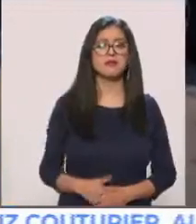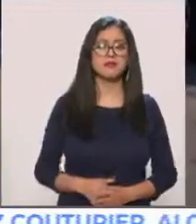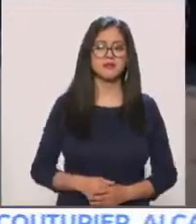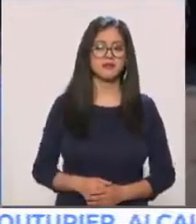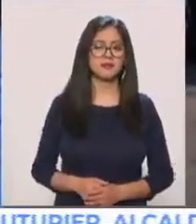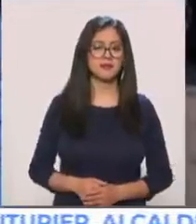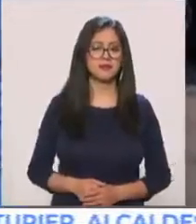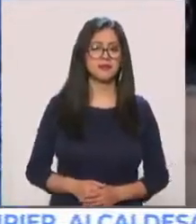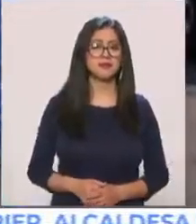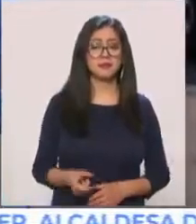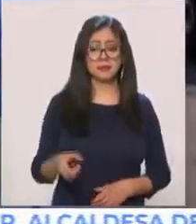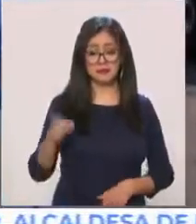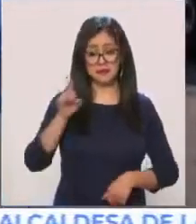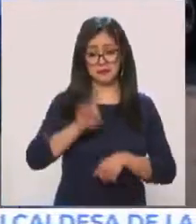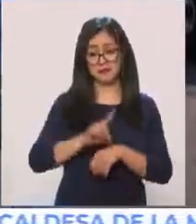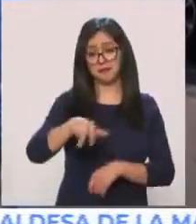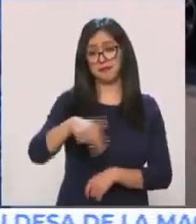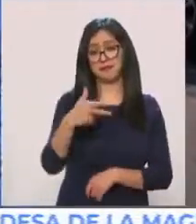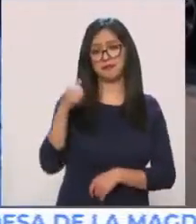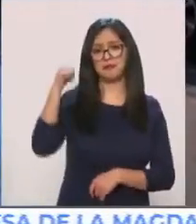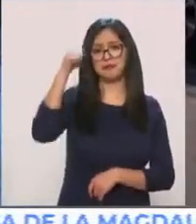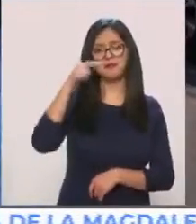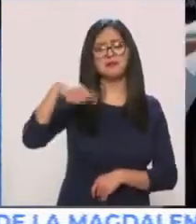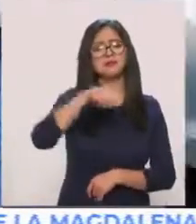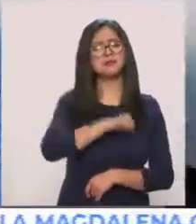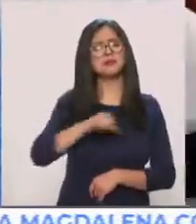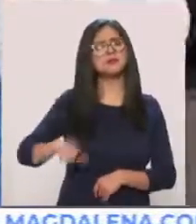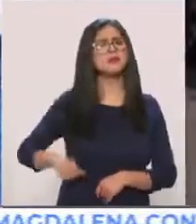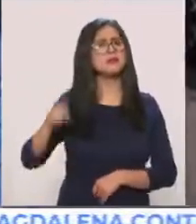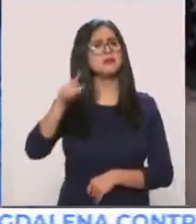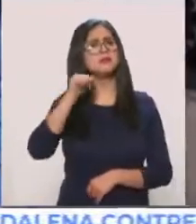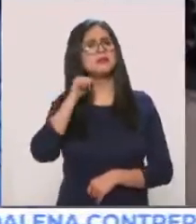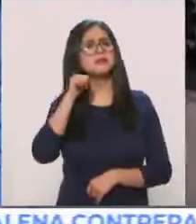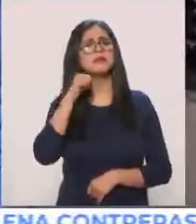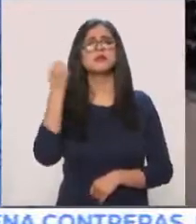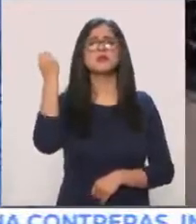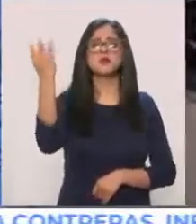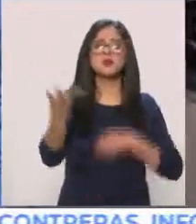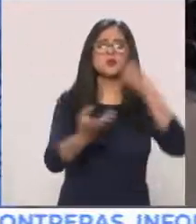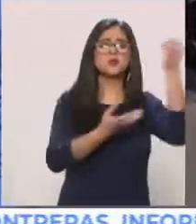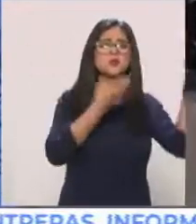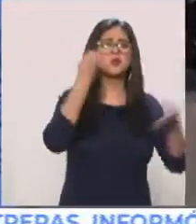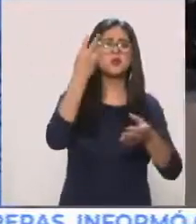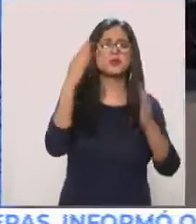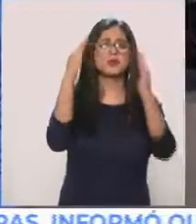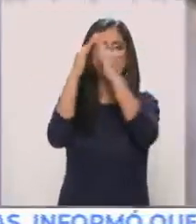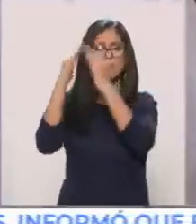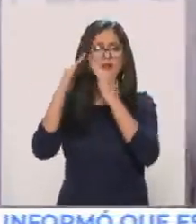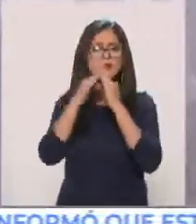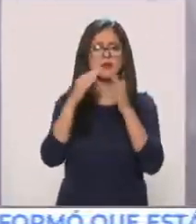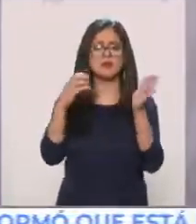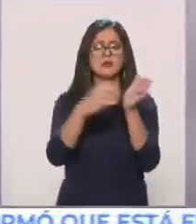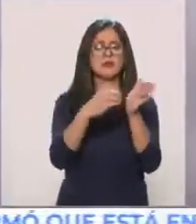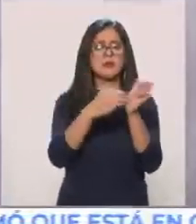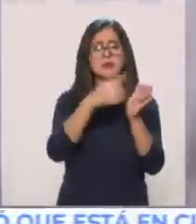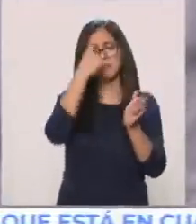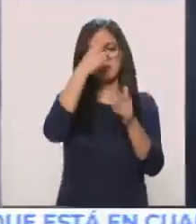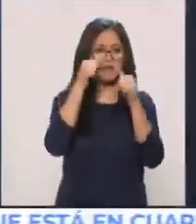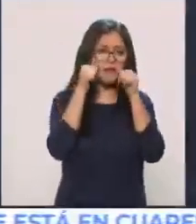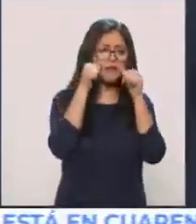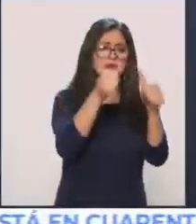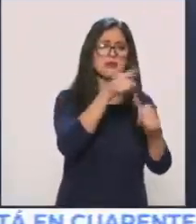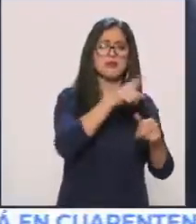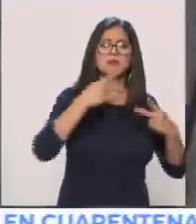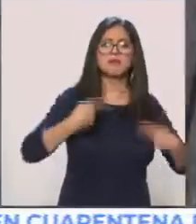A partir del 13 de abril, la alcaldía Azcapotzalco iniciará con la repartición a domicilio de paquetes alimentarios dirigidos a adultos